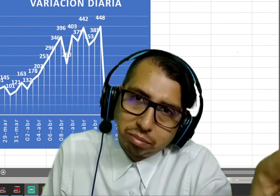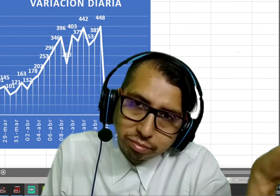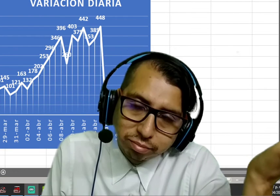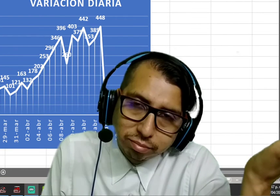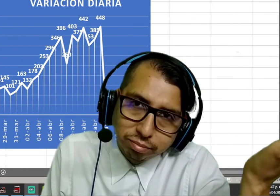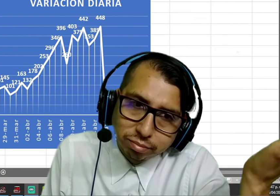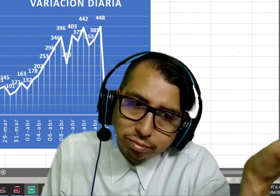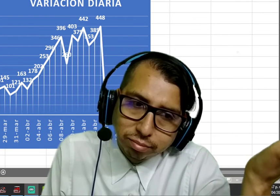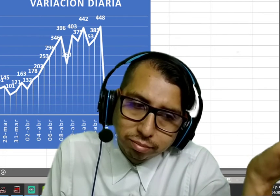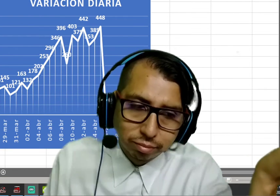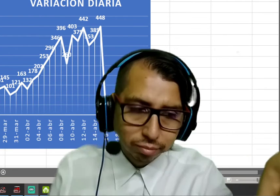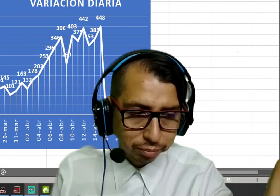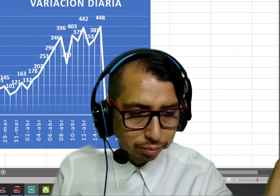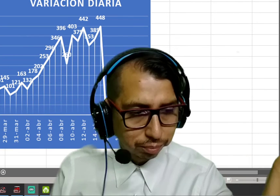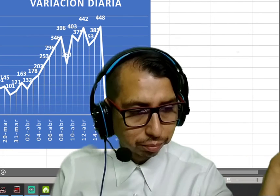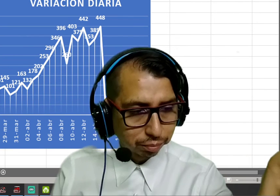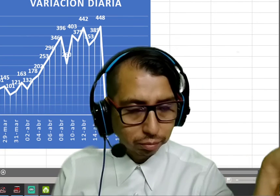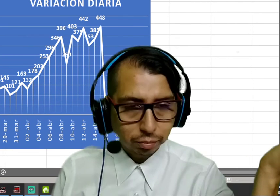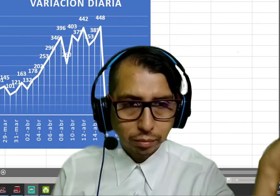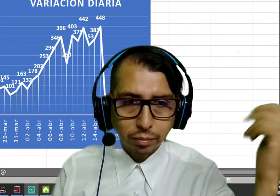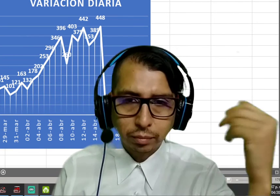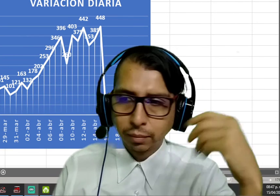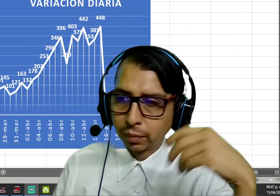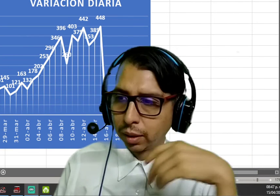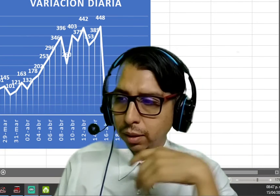pues,